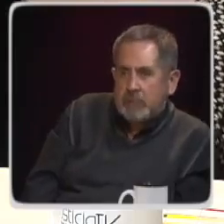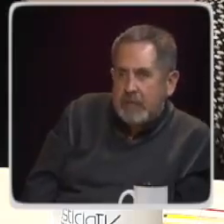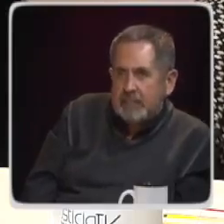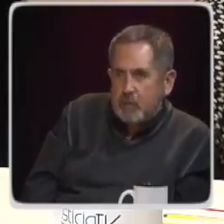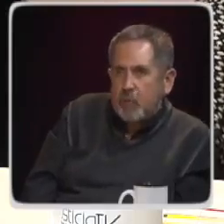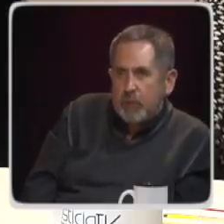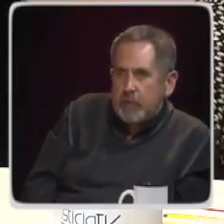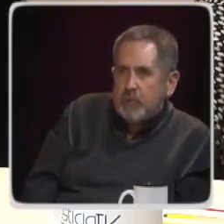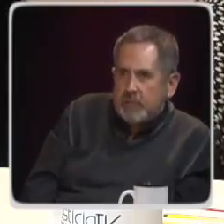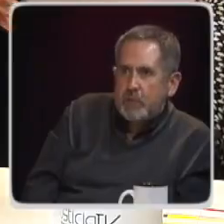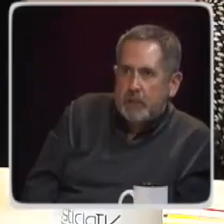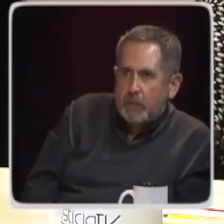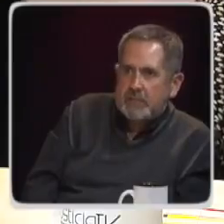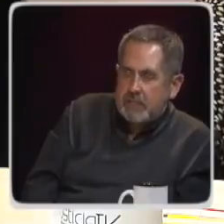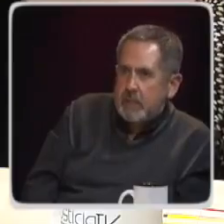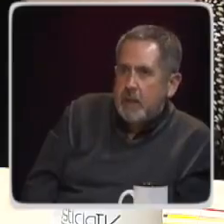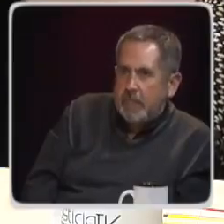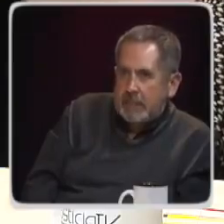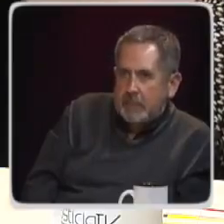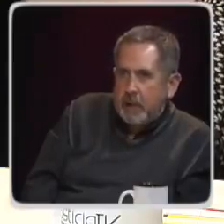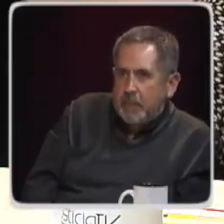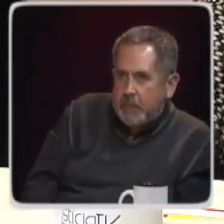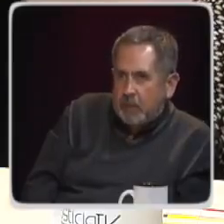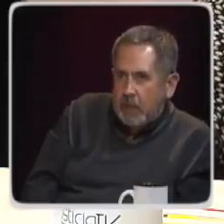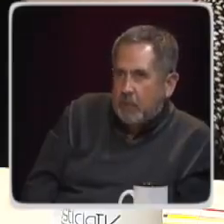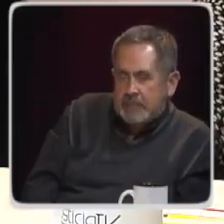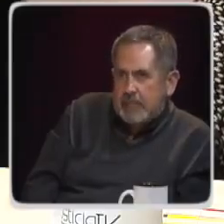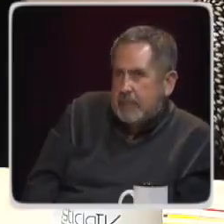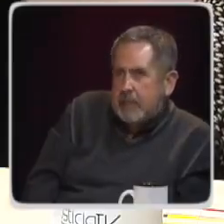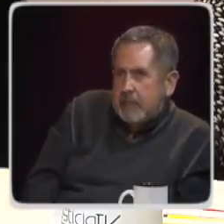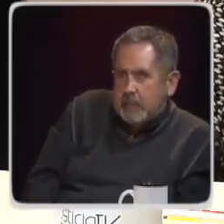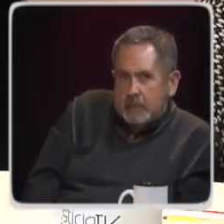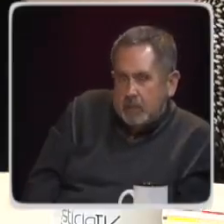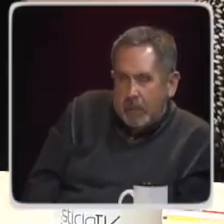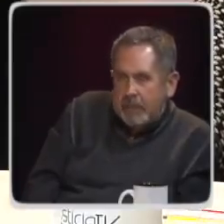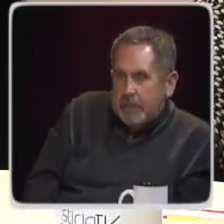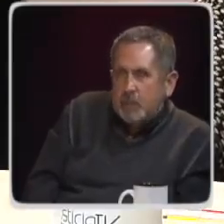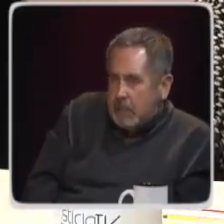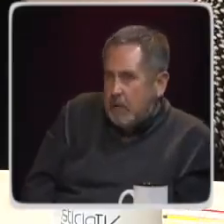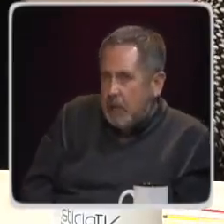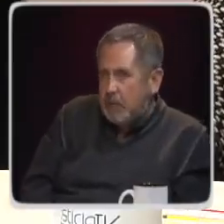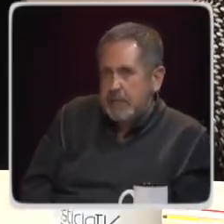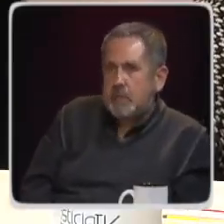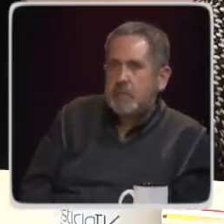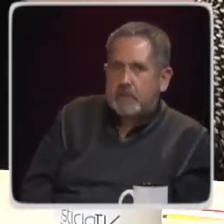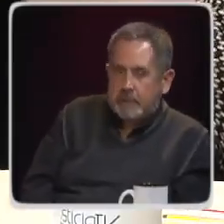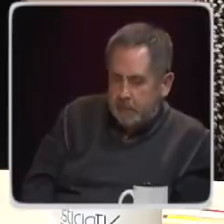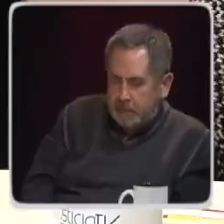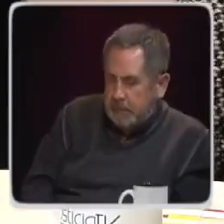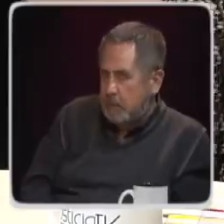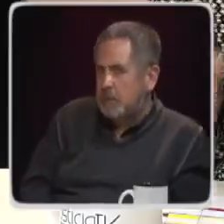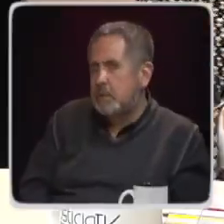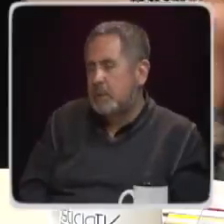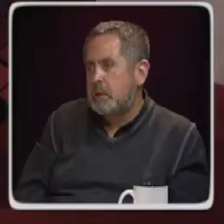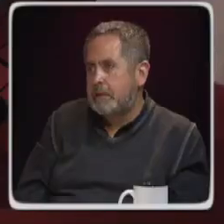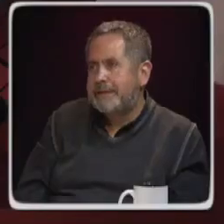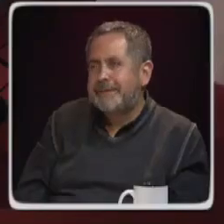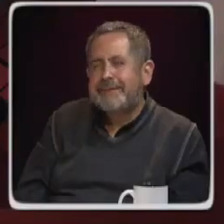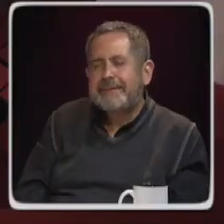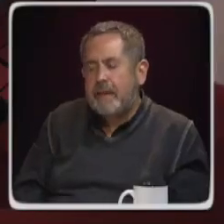temas? Socialmente, ¿qué lugar le damos a esta conversación? Porque como decíamos hace rato, una parte son las